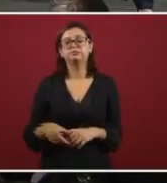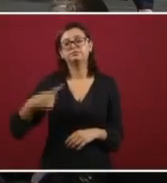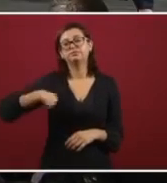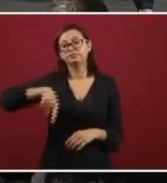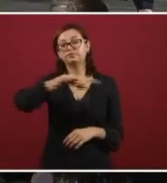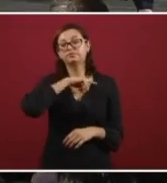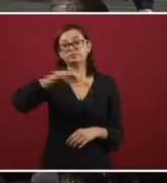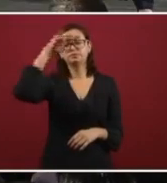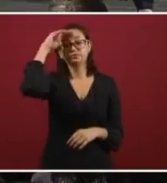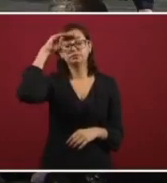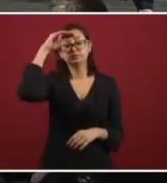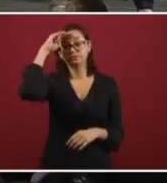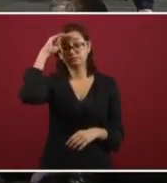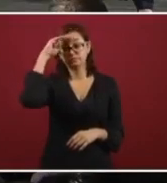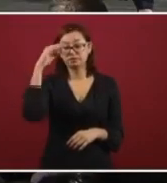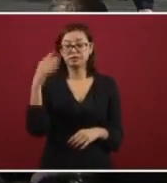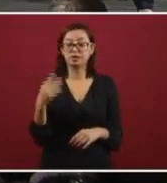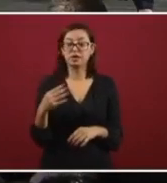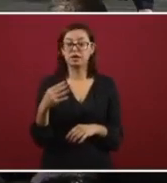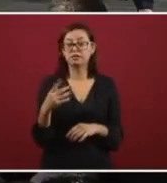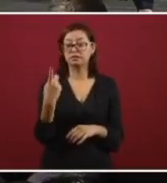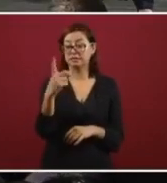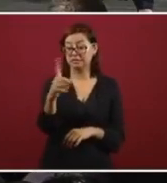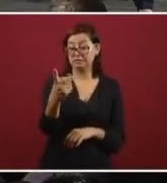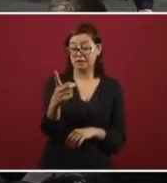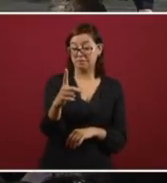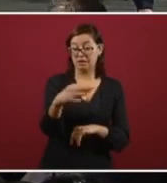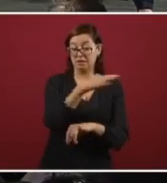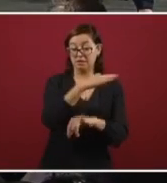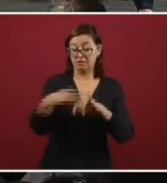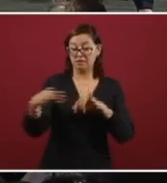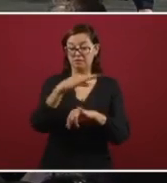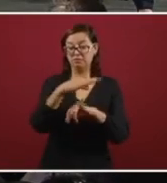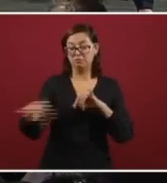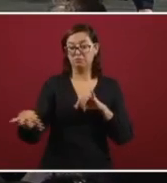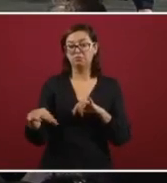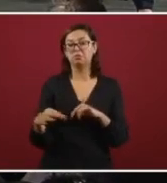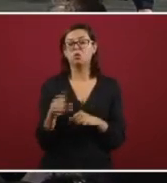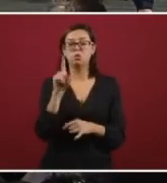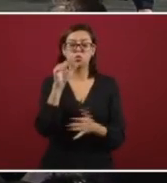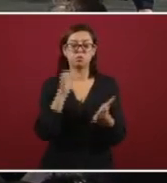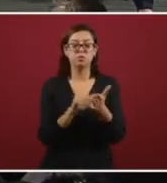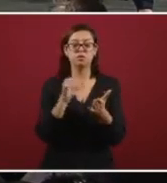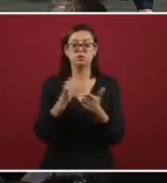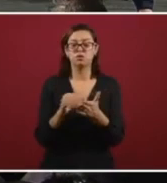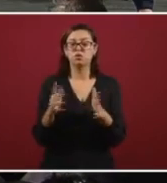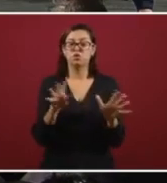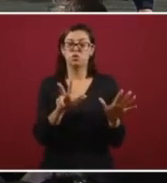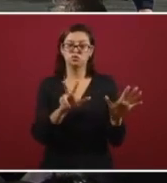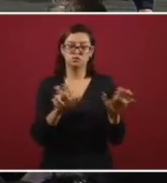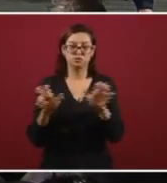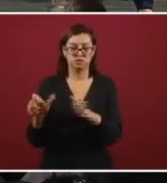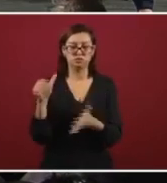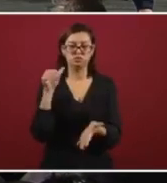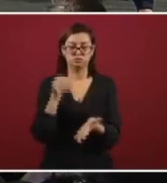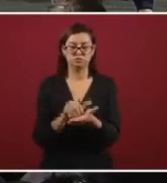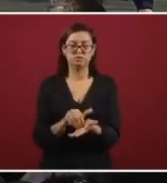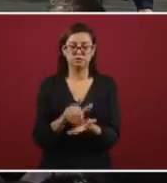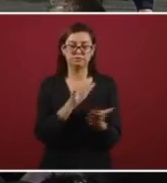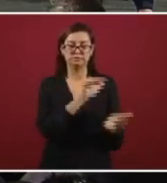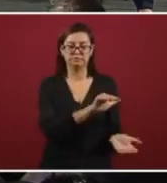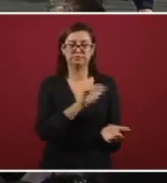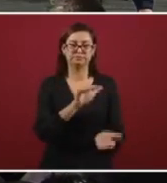para finales de diciembre los últimos días de diciembre estemos por arriba de un millón 800 mil barriles y con esa